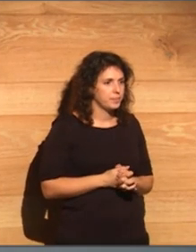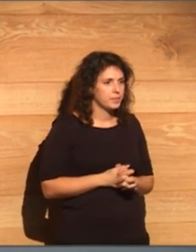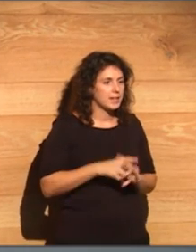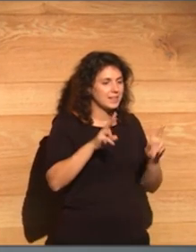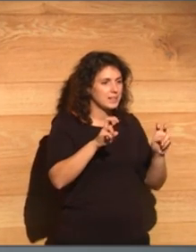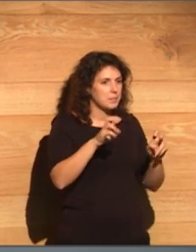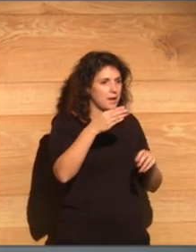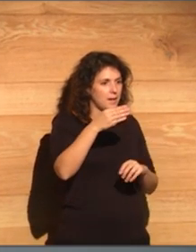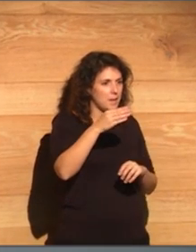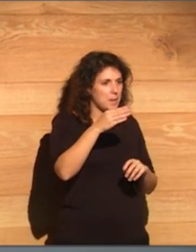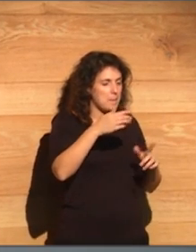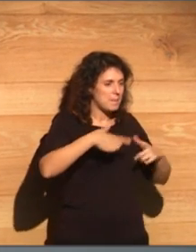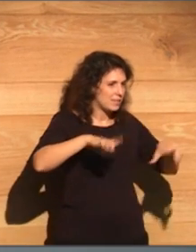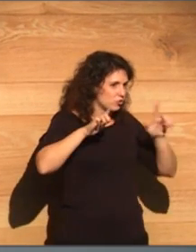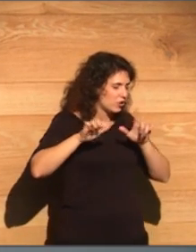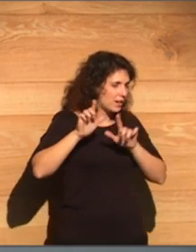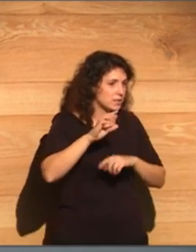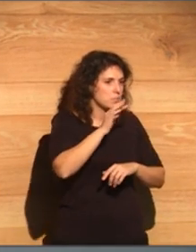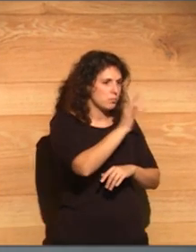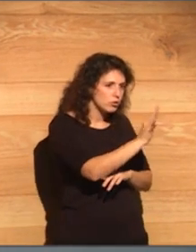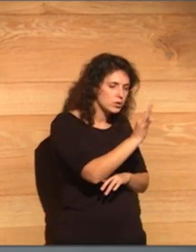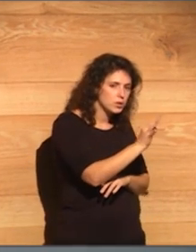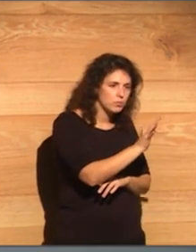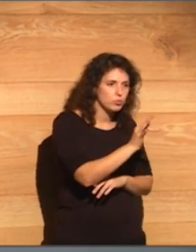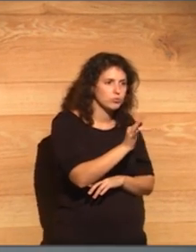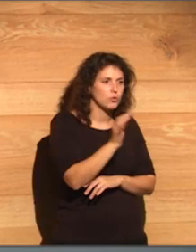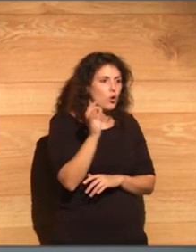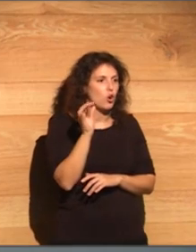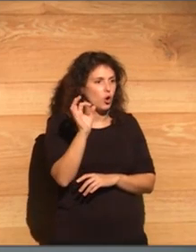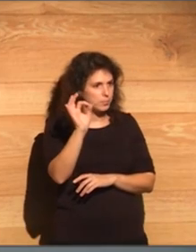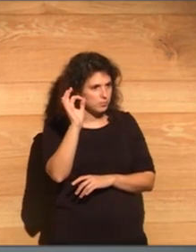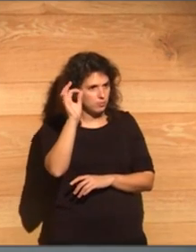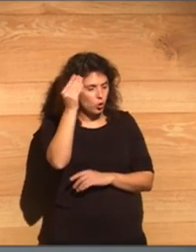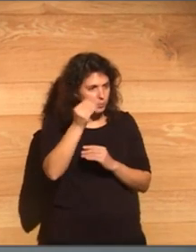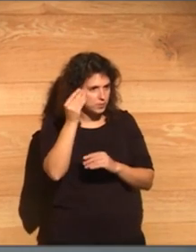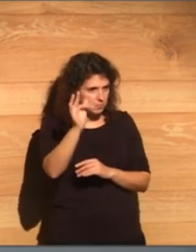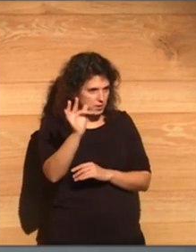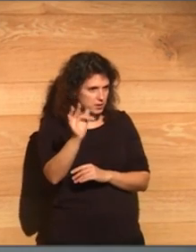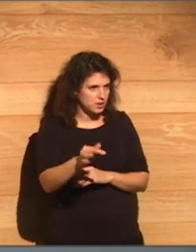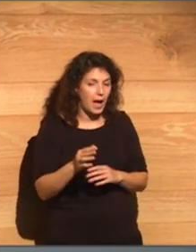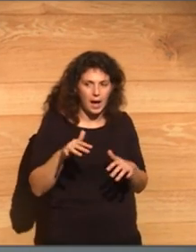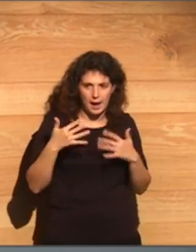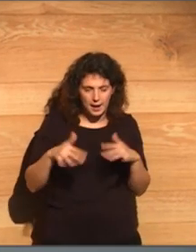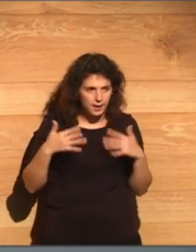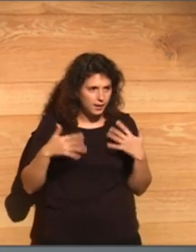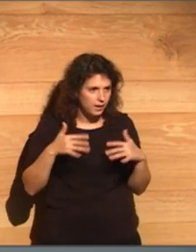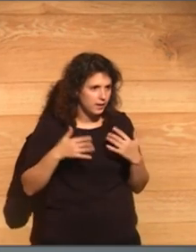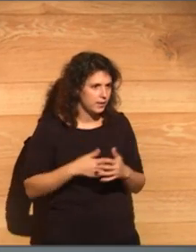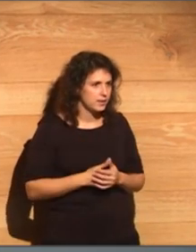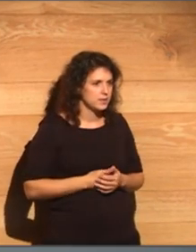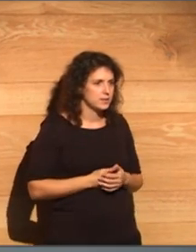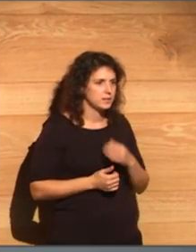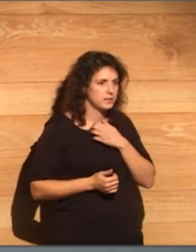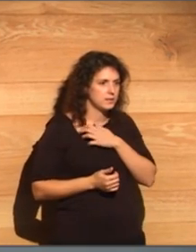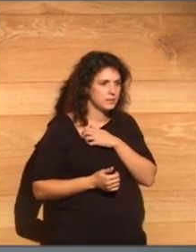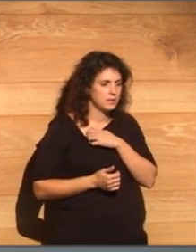de Berlanga. Personajes positivos, personajes optimistas. El personaje de Concha Velasco es un personaje absolutamente la joie de vivre, o sea, la